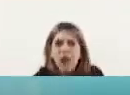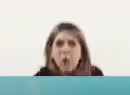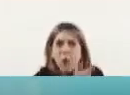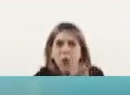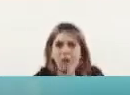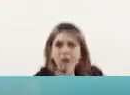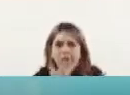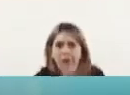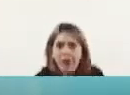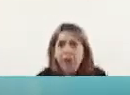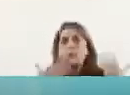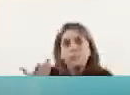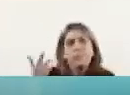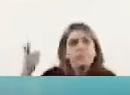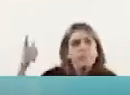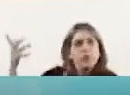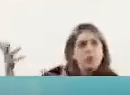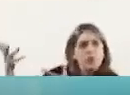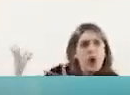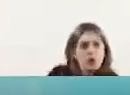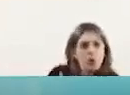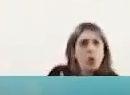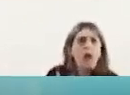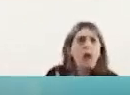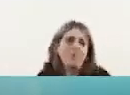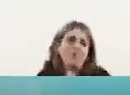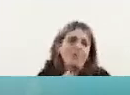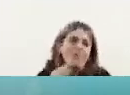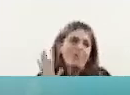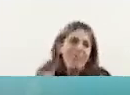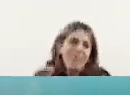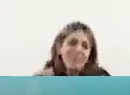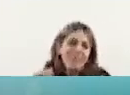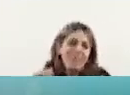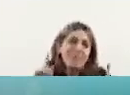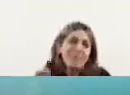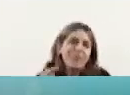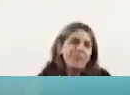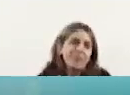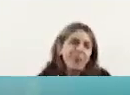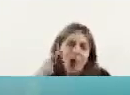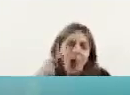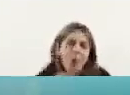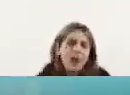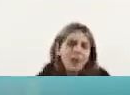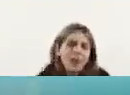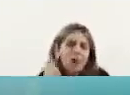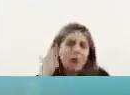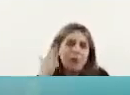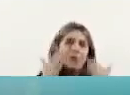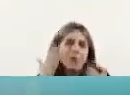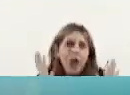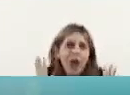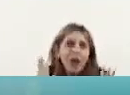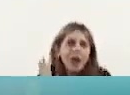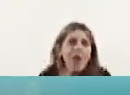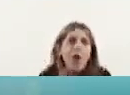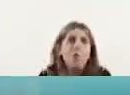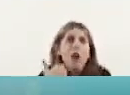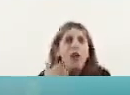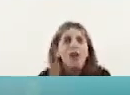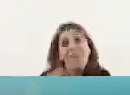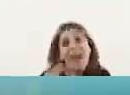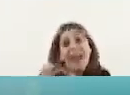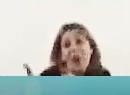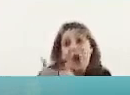gratitud quiero enviarle un sincero abrazo, con el deseo de siempre de poder verlo pronto y estrecharle la